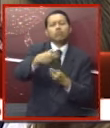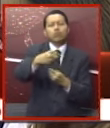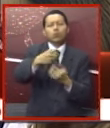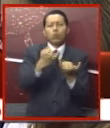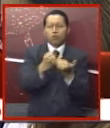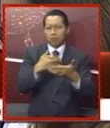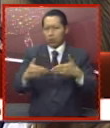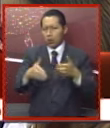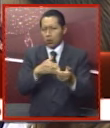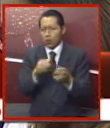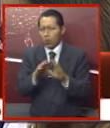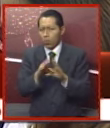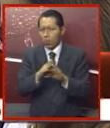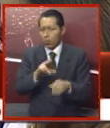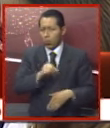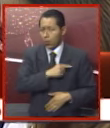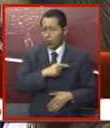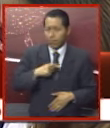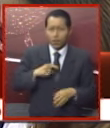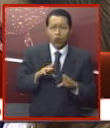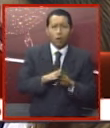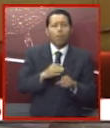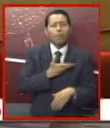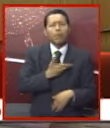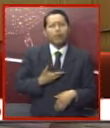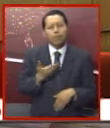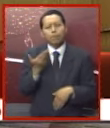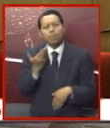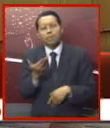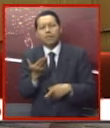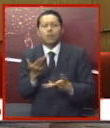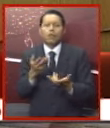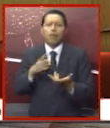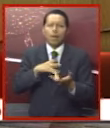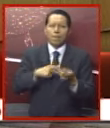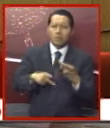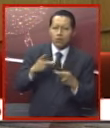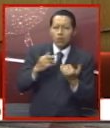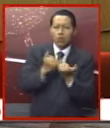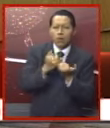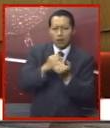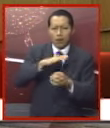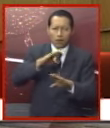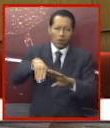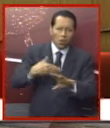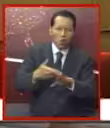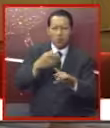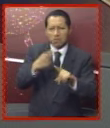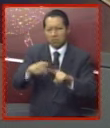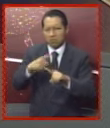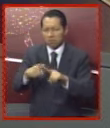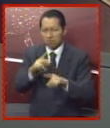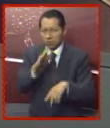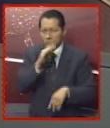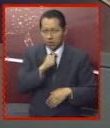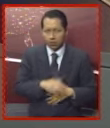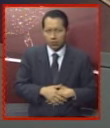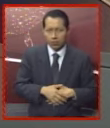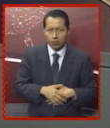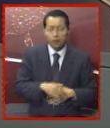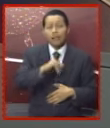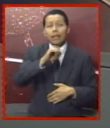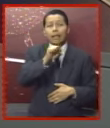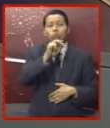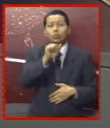modelo no habría lugar para un presidente que pide perdón, pero sigue impune y persigue a sus detractores. Jesús Esma, diputado